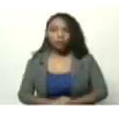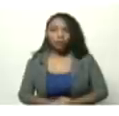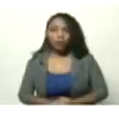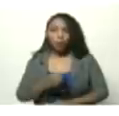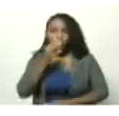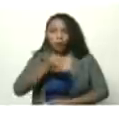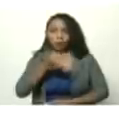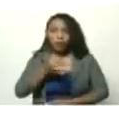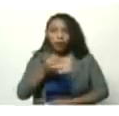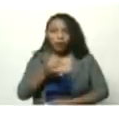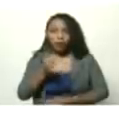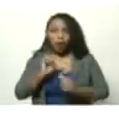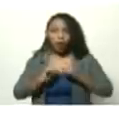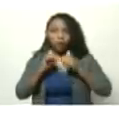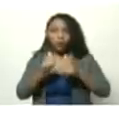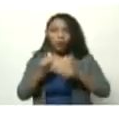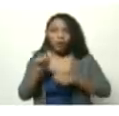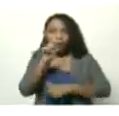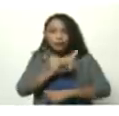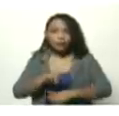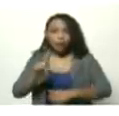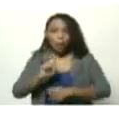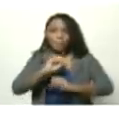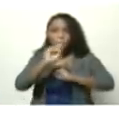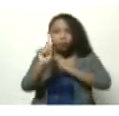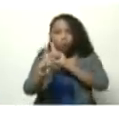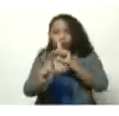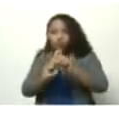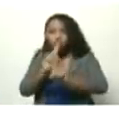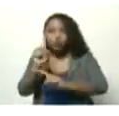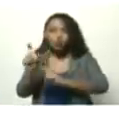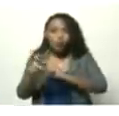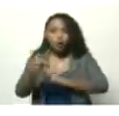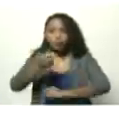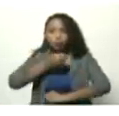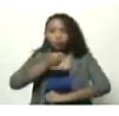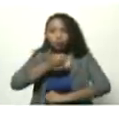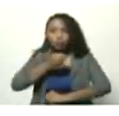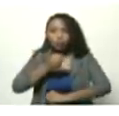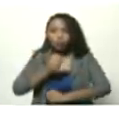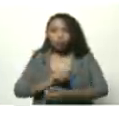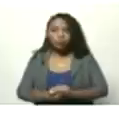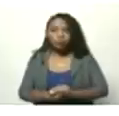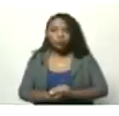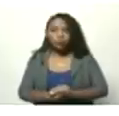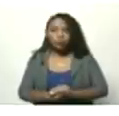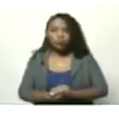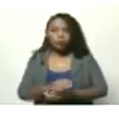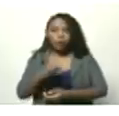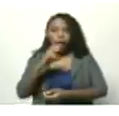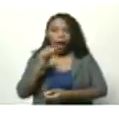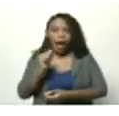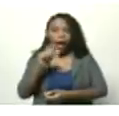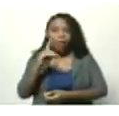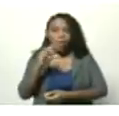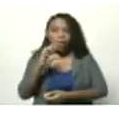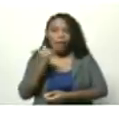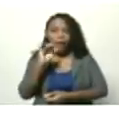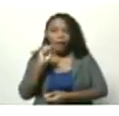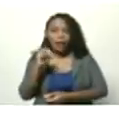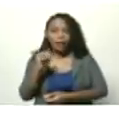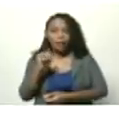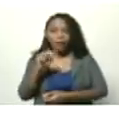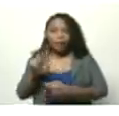tardes. A continuación iniciamos el ciclo de preguntas con la periodista Adriana Sibori de Telesur y BTV